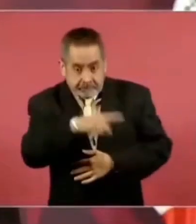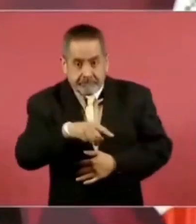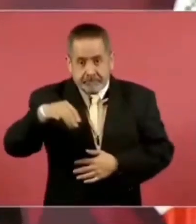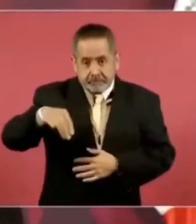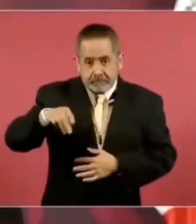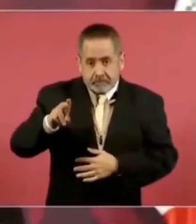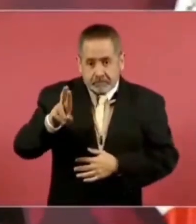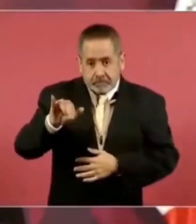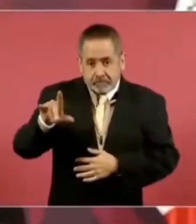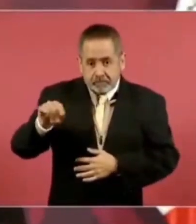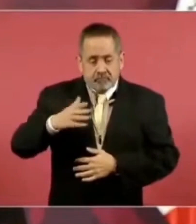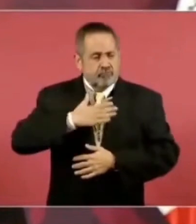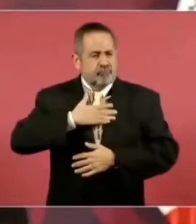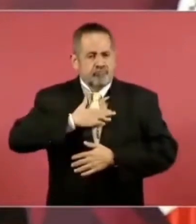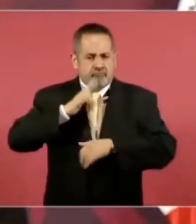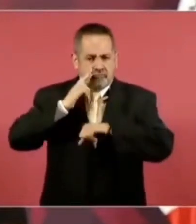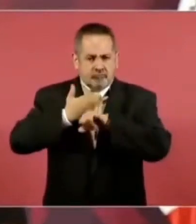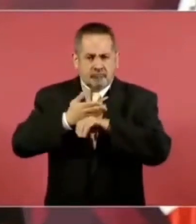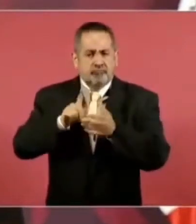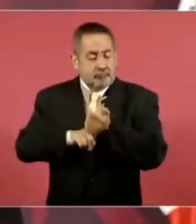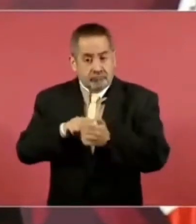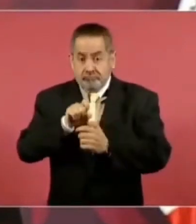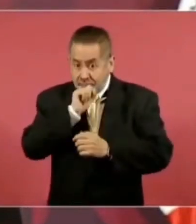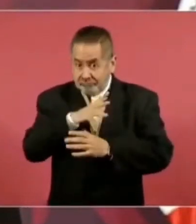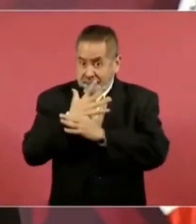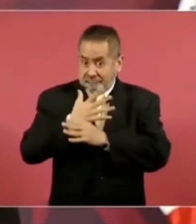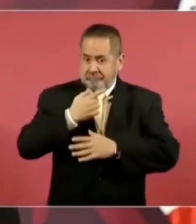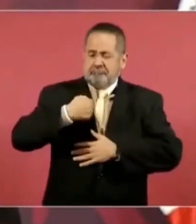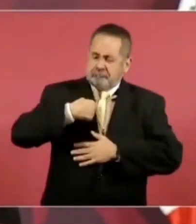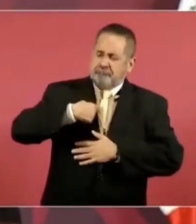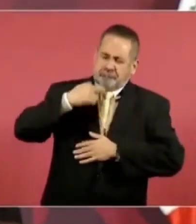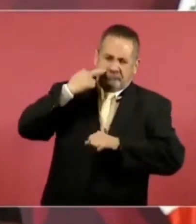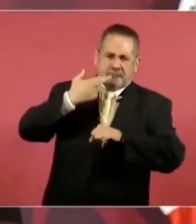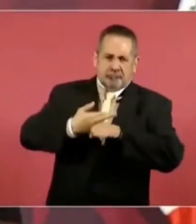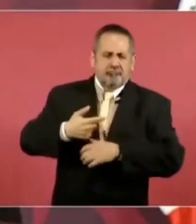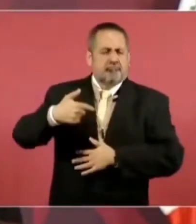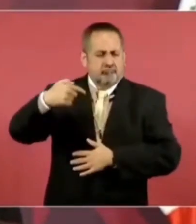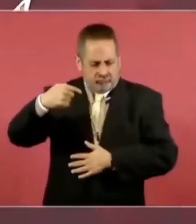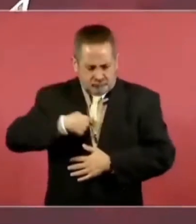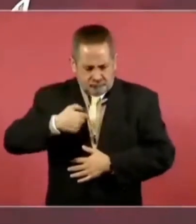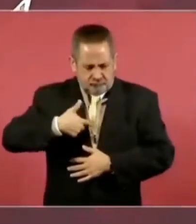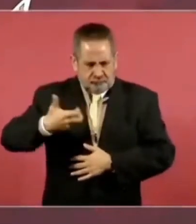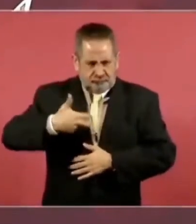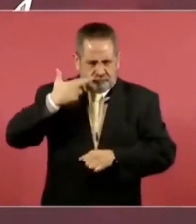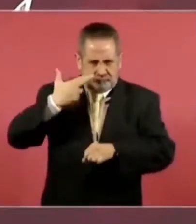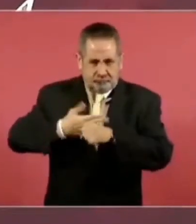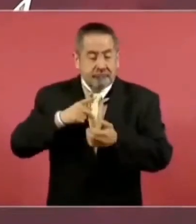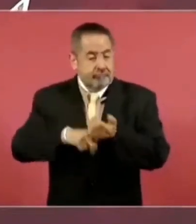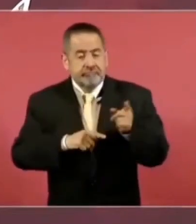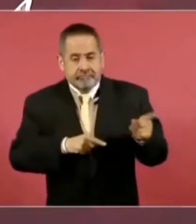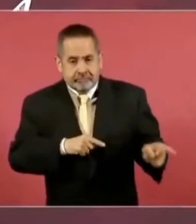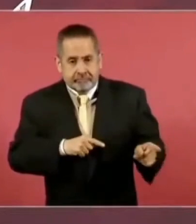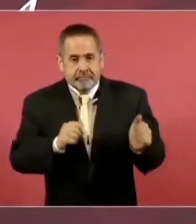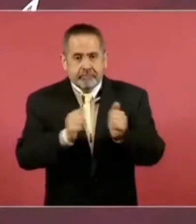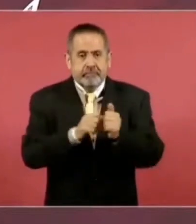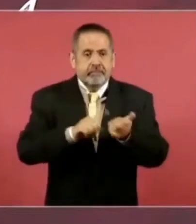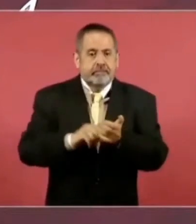se responsabiliza él mismo, él dice yo soy el responsable, con